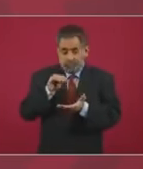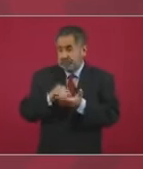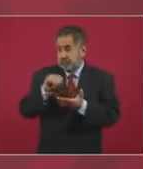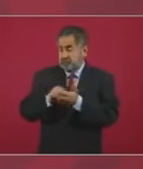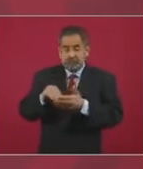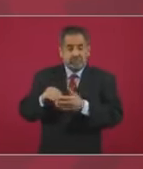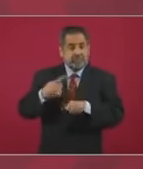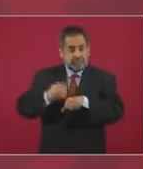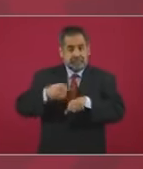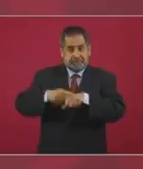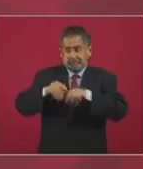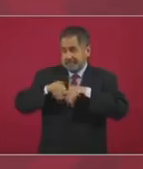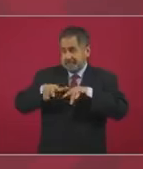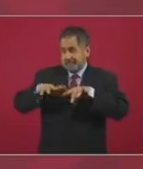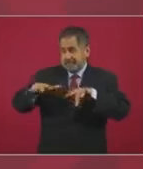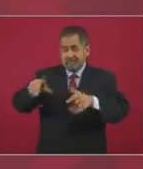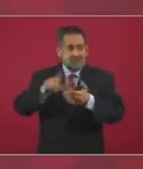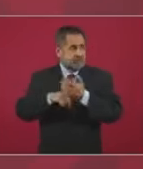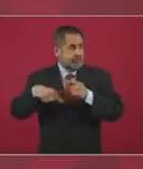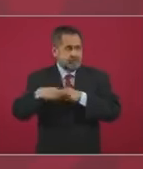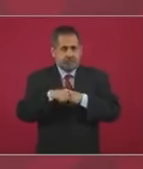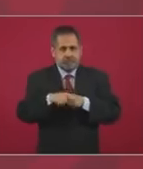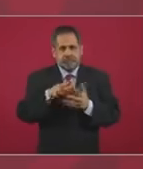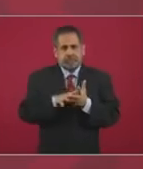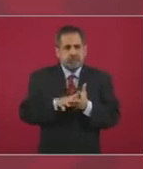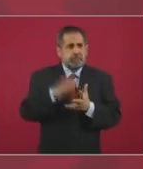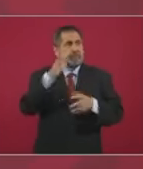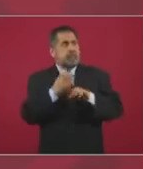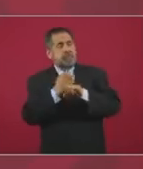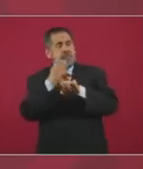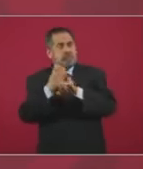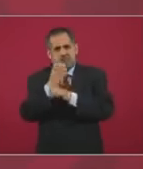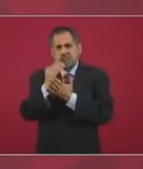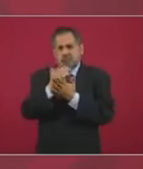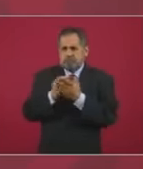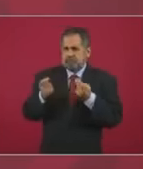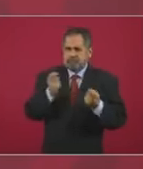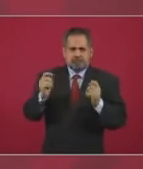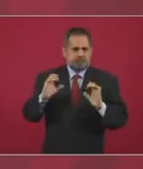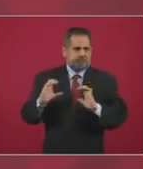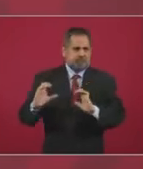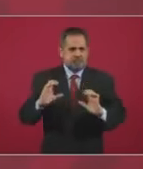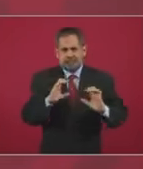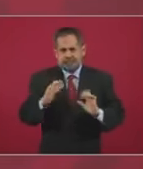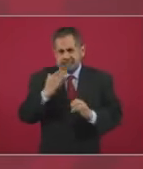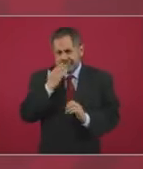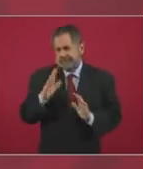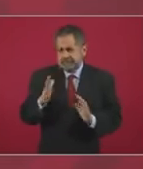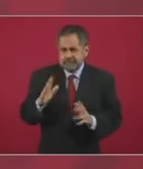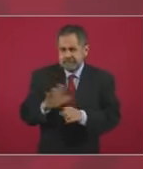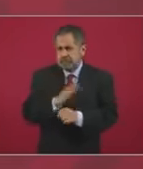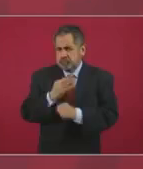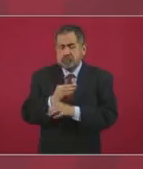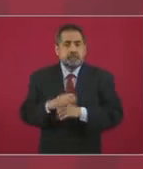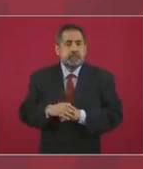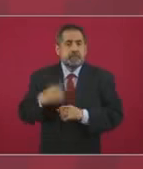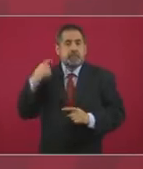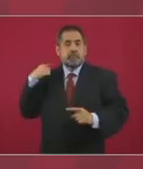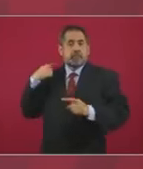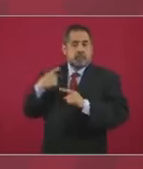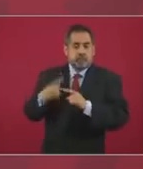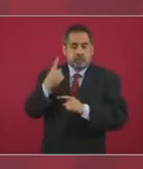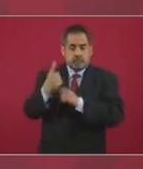epidemia, pero está controlada en la mayoría de las entidades federativas. A casi un año, el